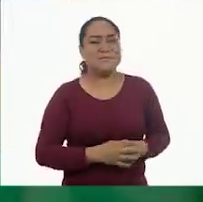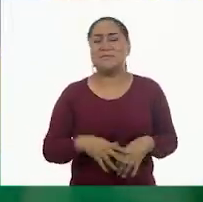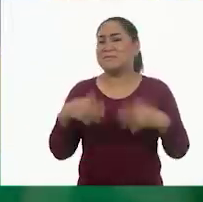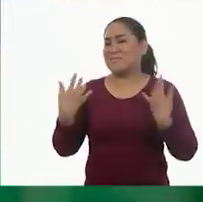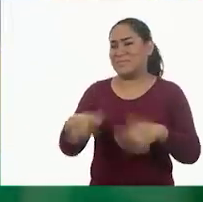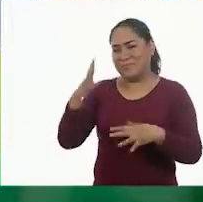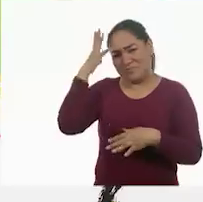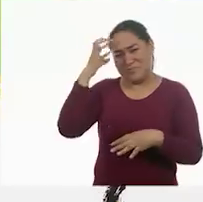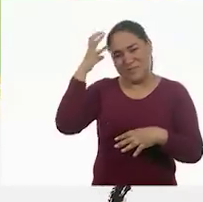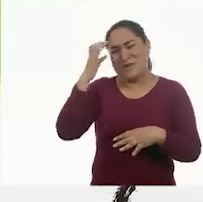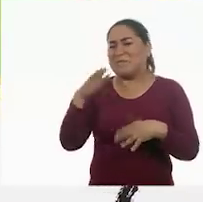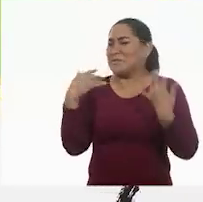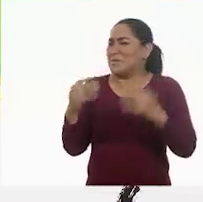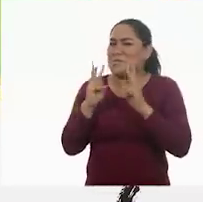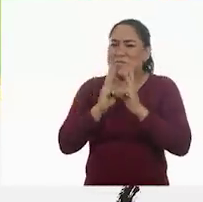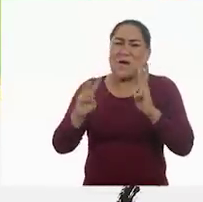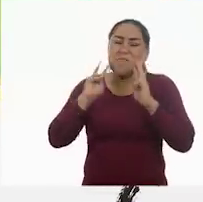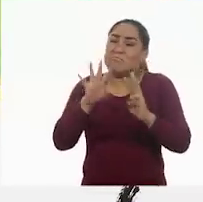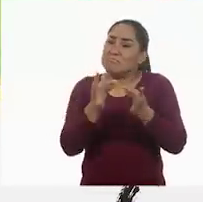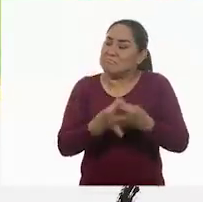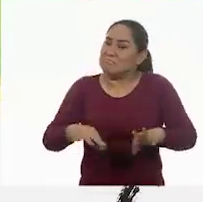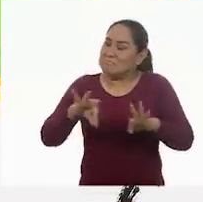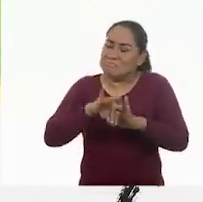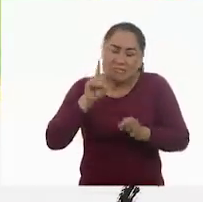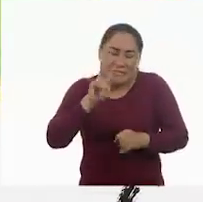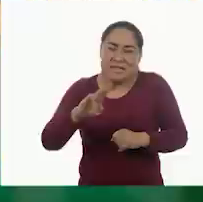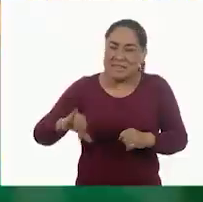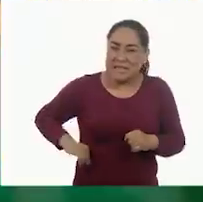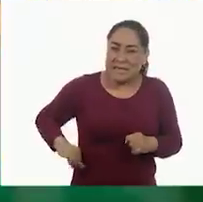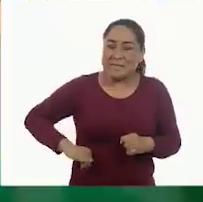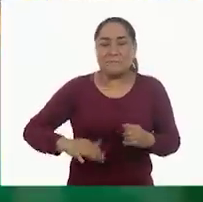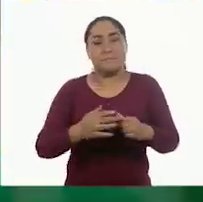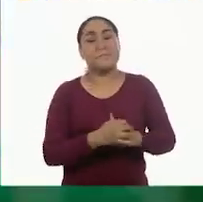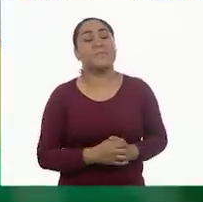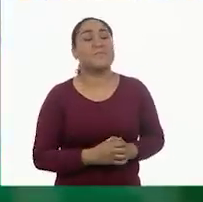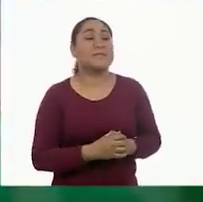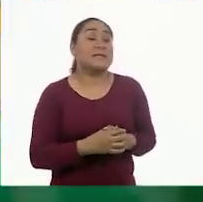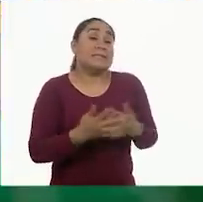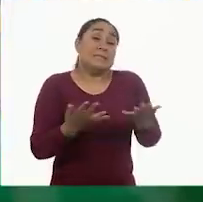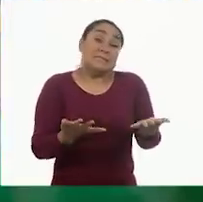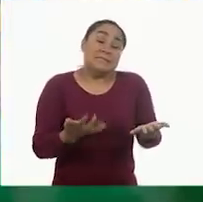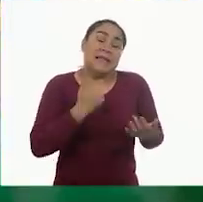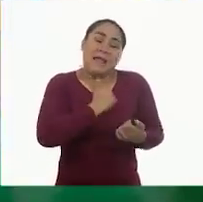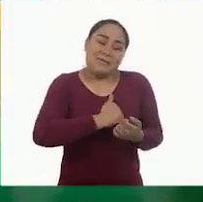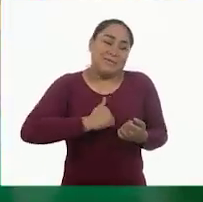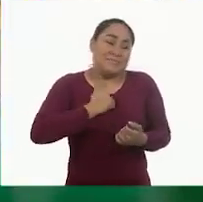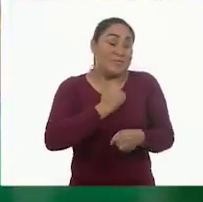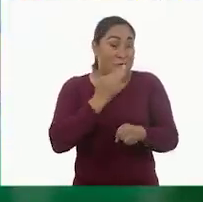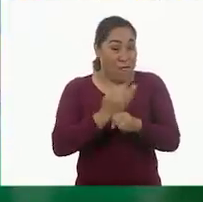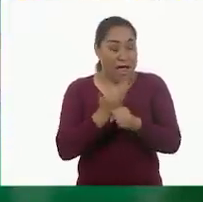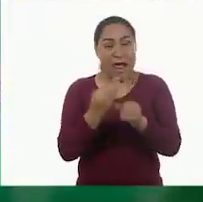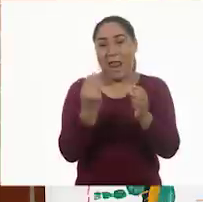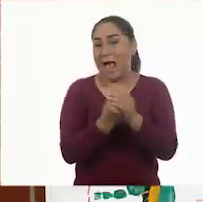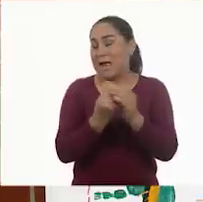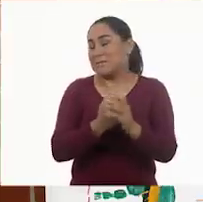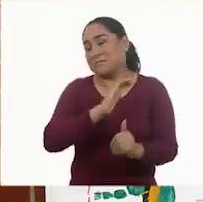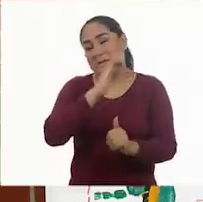tan interesantes! Pues sí, desafortunadamente hemos terminado nuestra